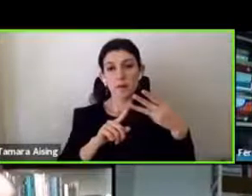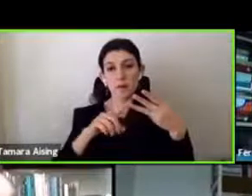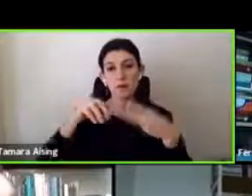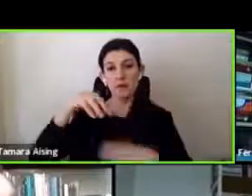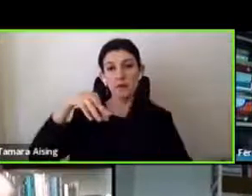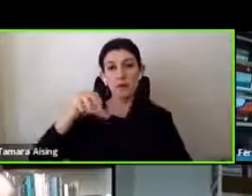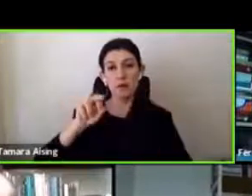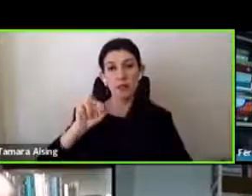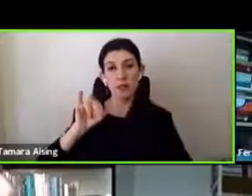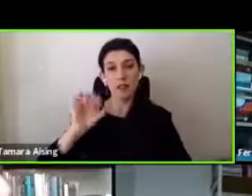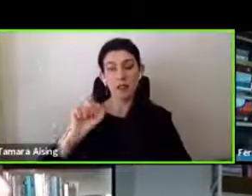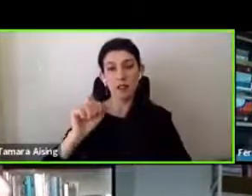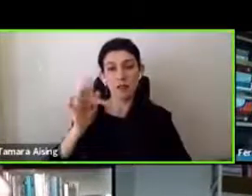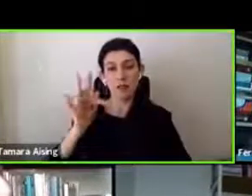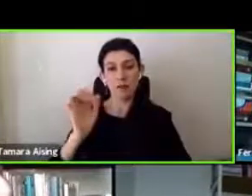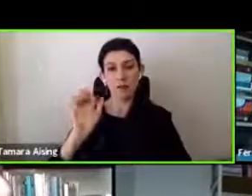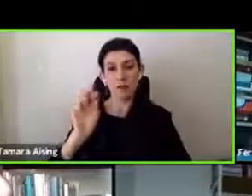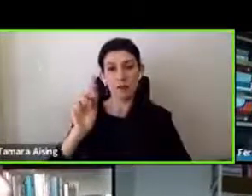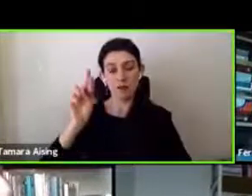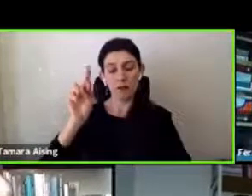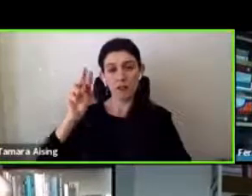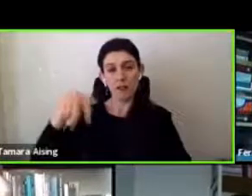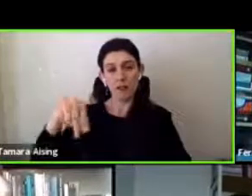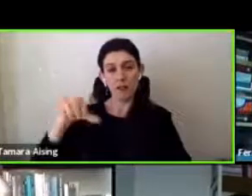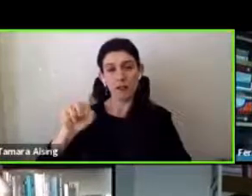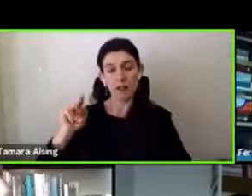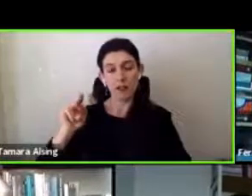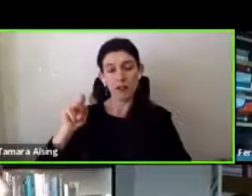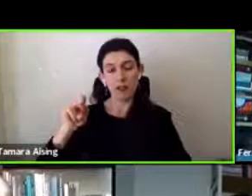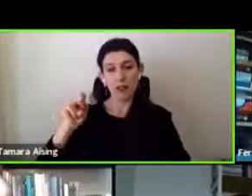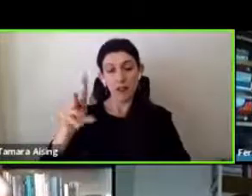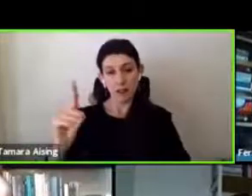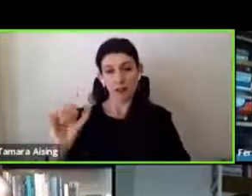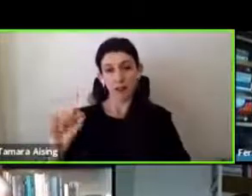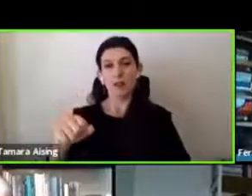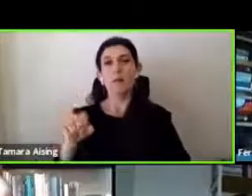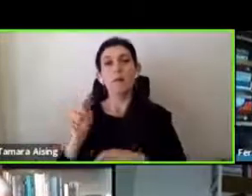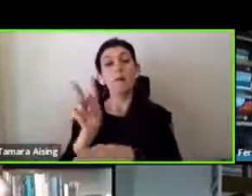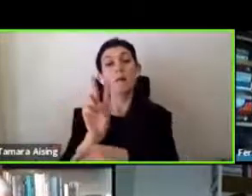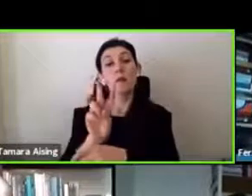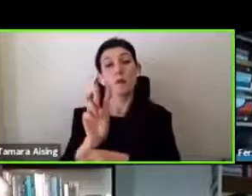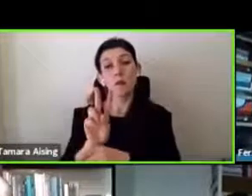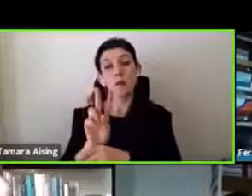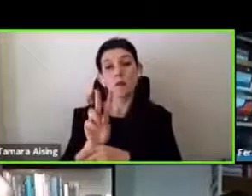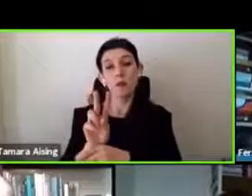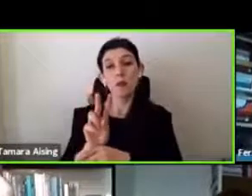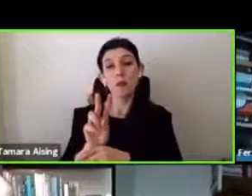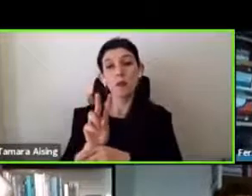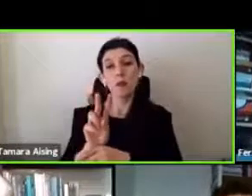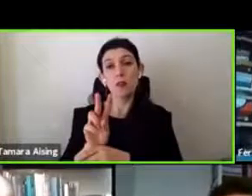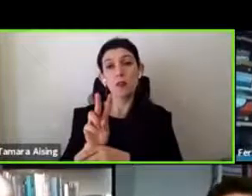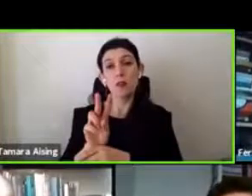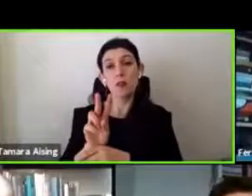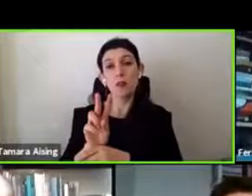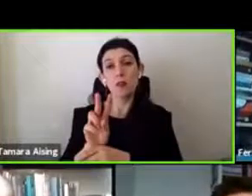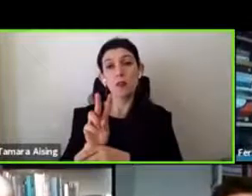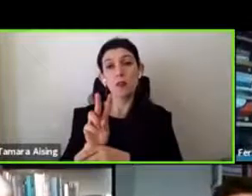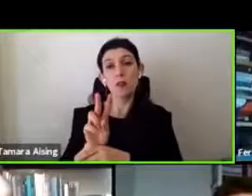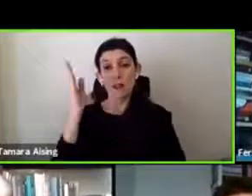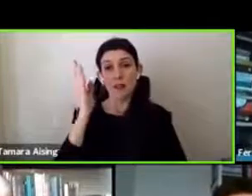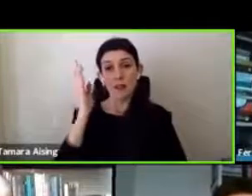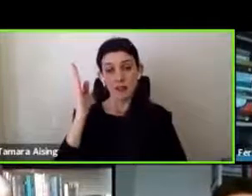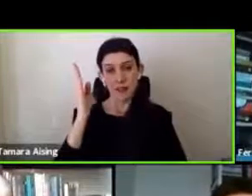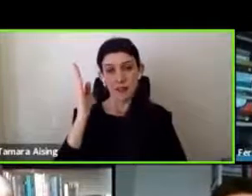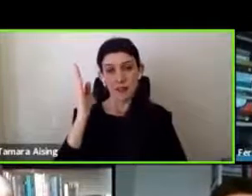Fernanda Santander, quien es profesora de educación básica con mención en historia, geografía y ciencias sociales de la Universidad